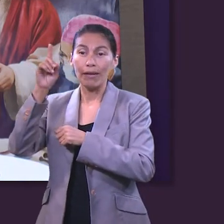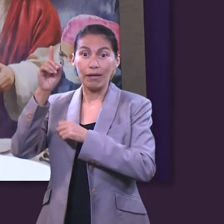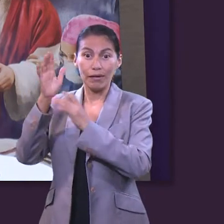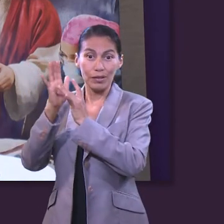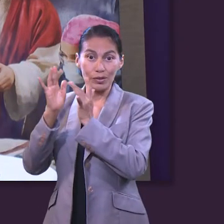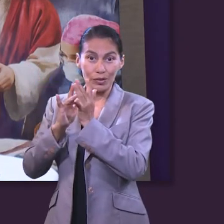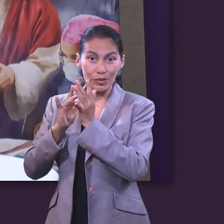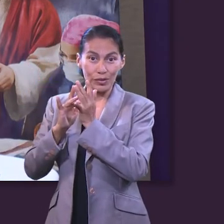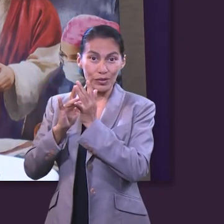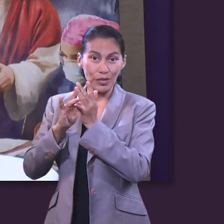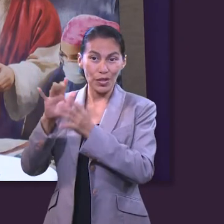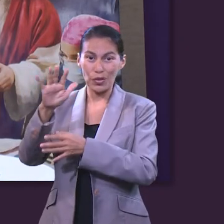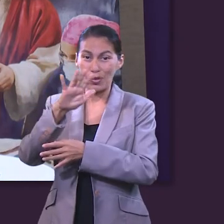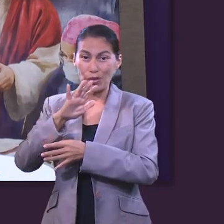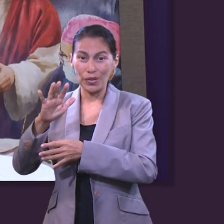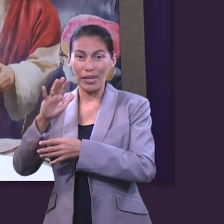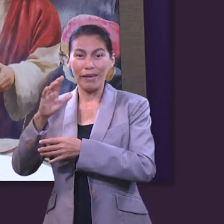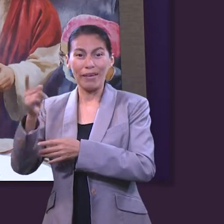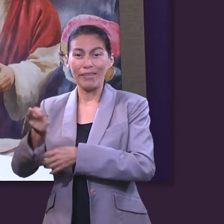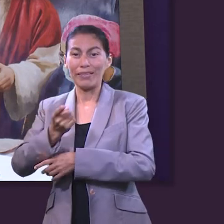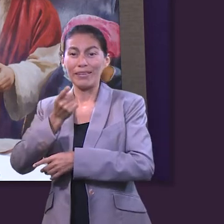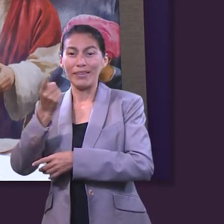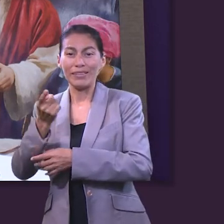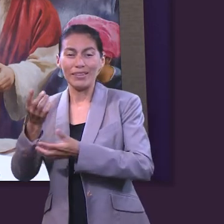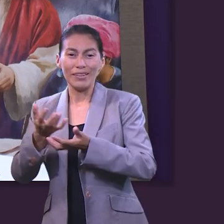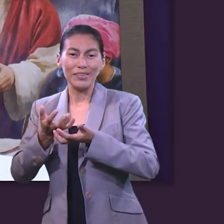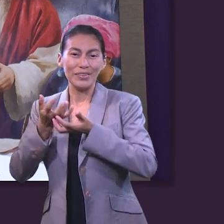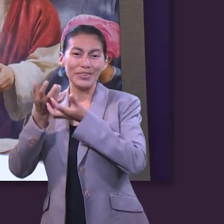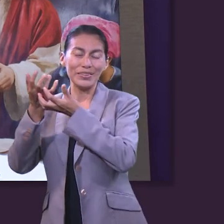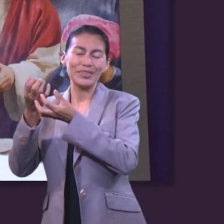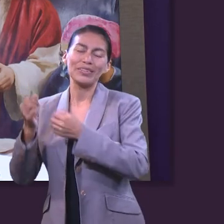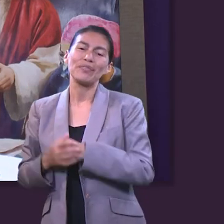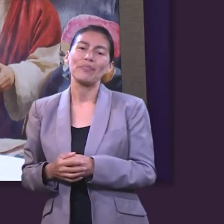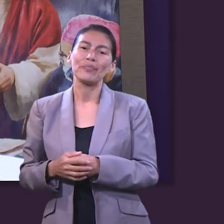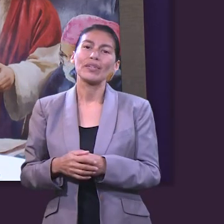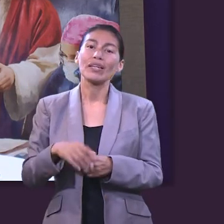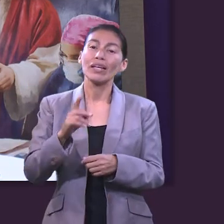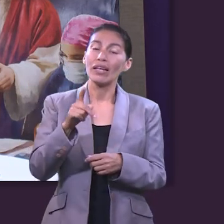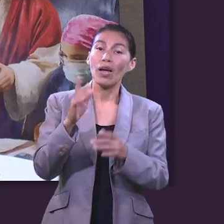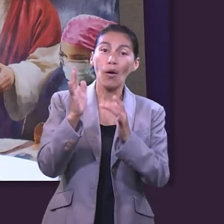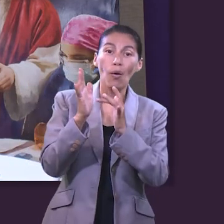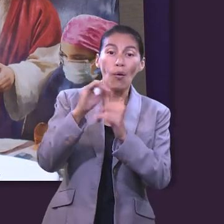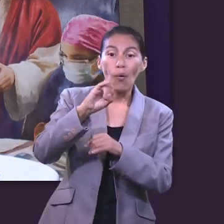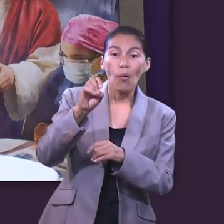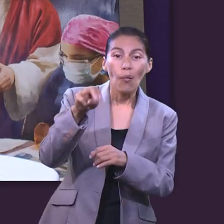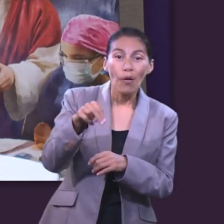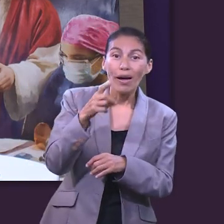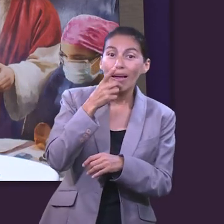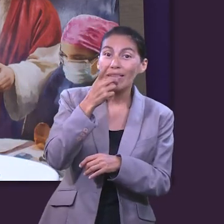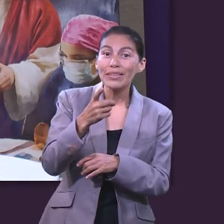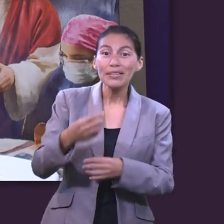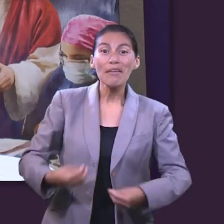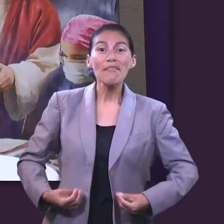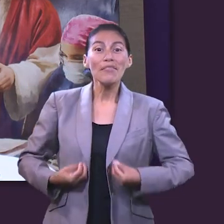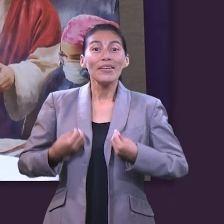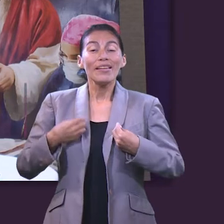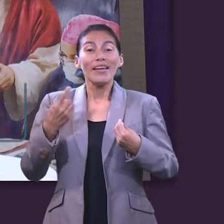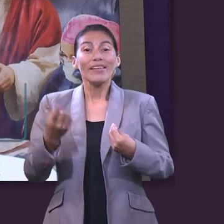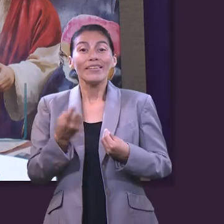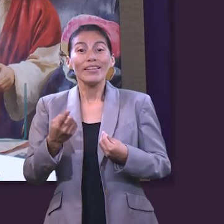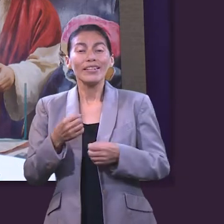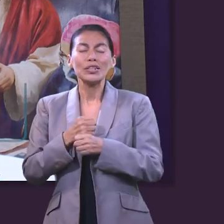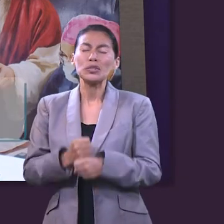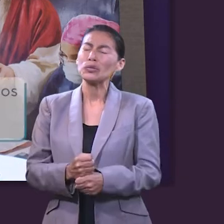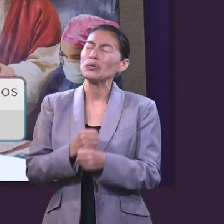es vida por toda la eternidad, sino que Juan nos pone un hermoso contexto. Una vida